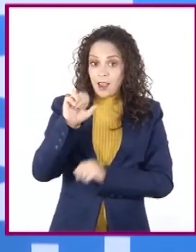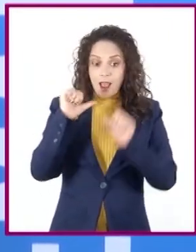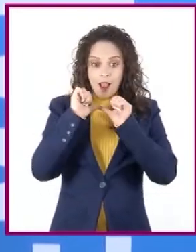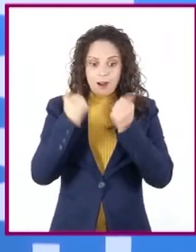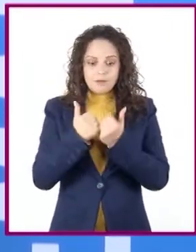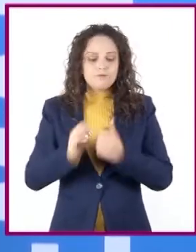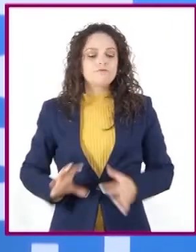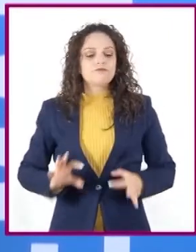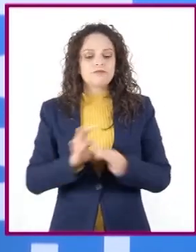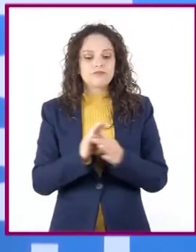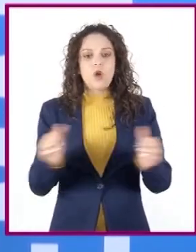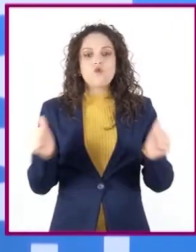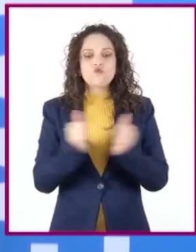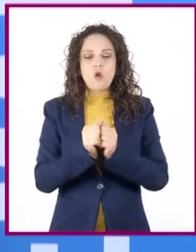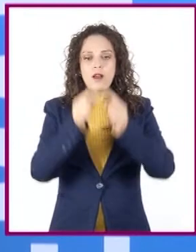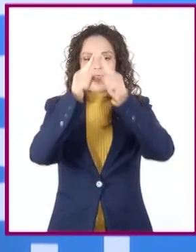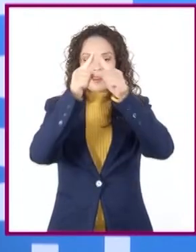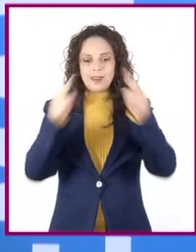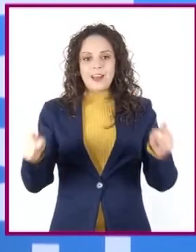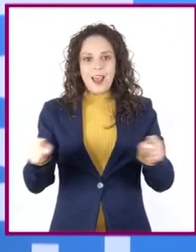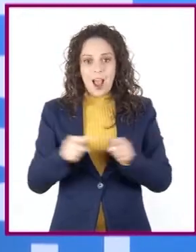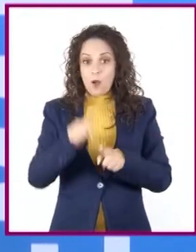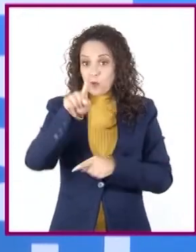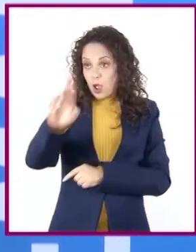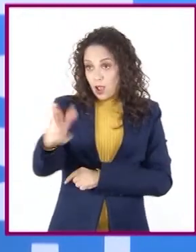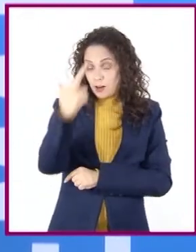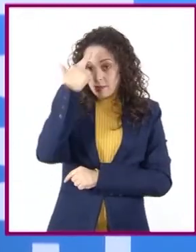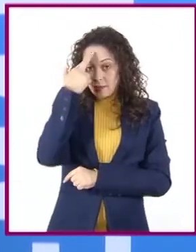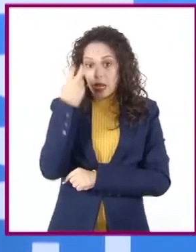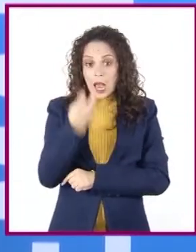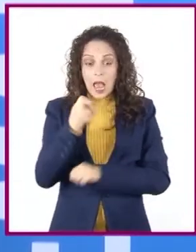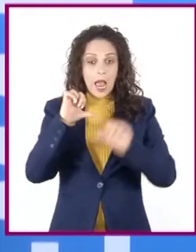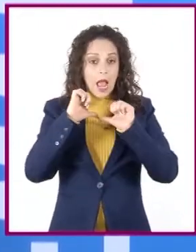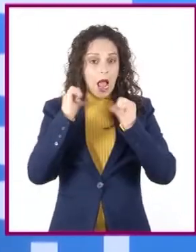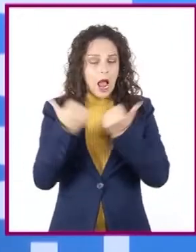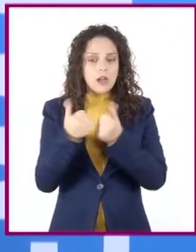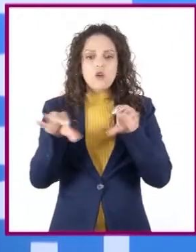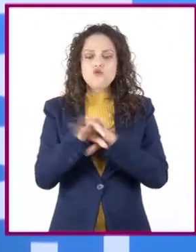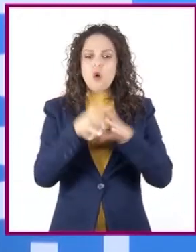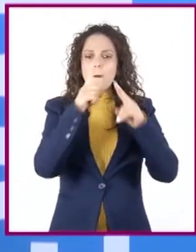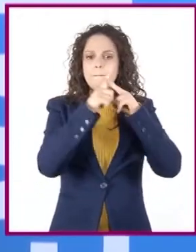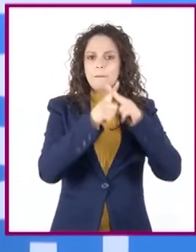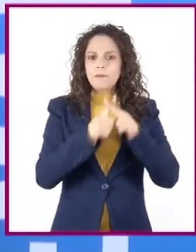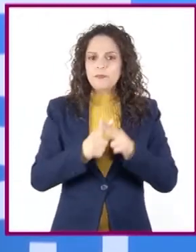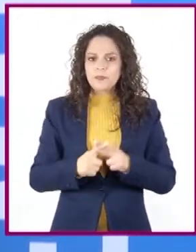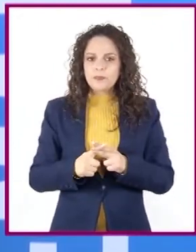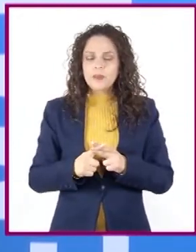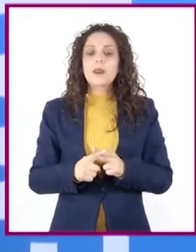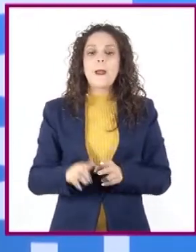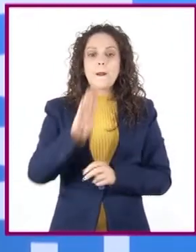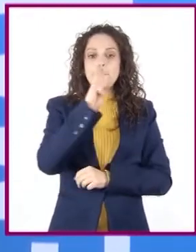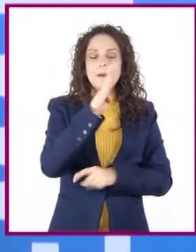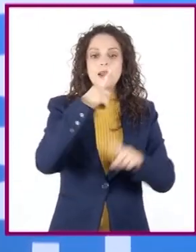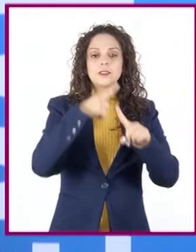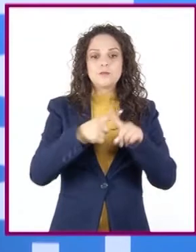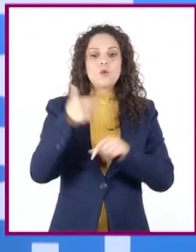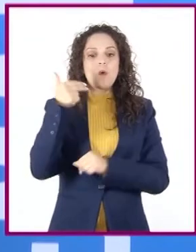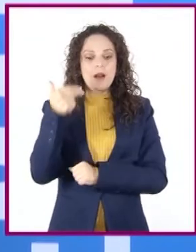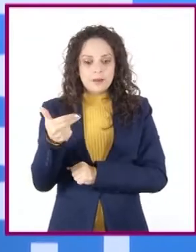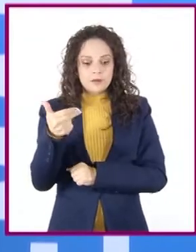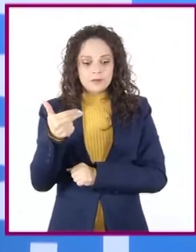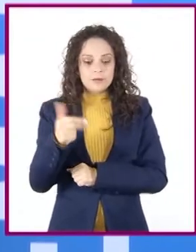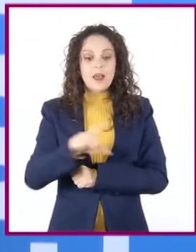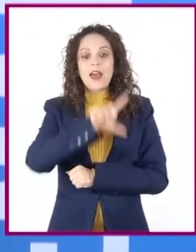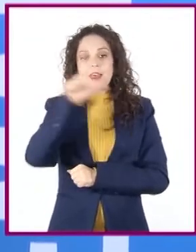área de un triángulo. Recordemos que el área de un triángulo se calcula multiplicando la base por la altura y